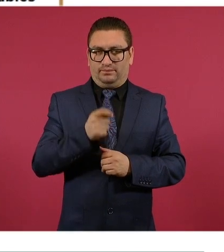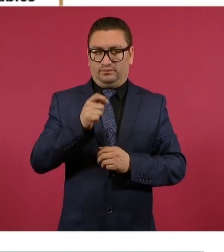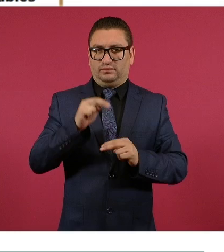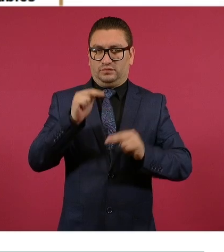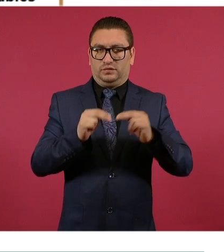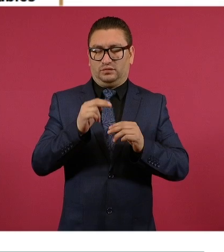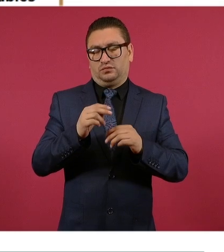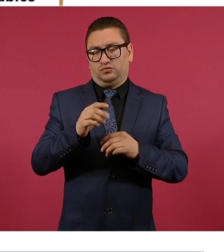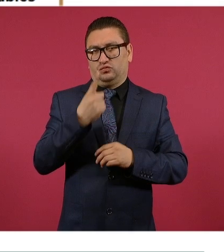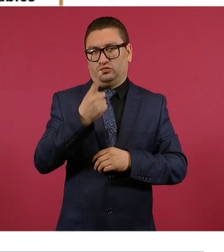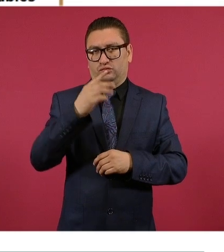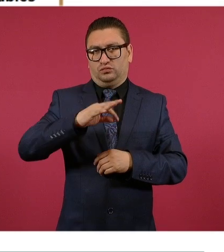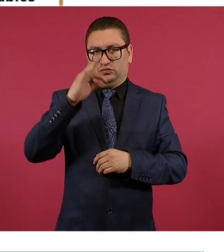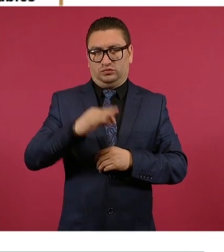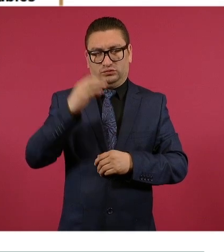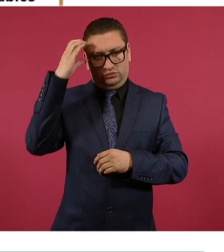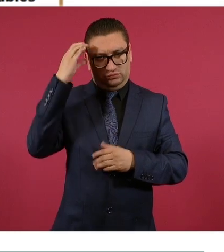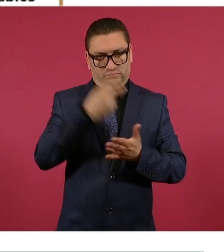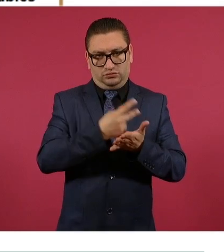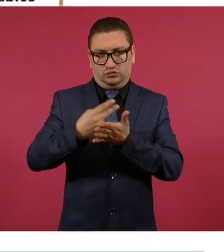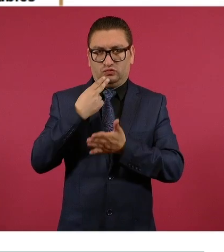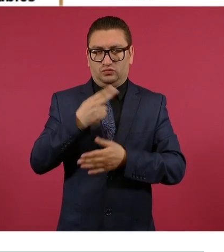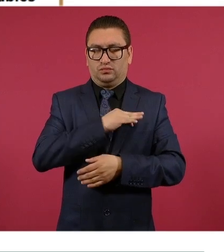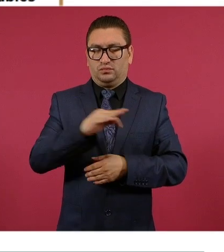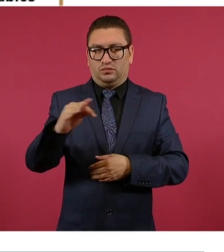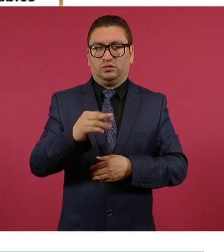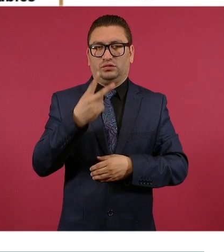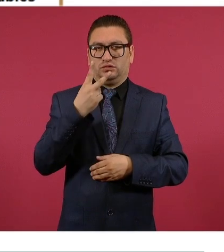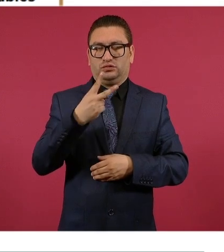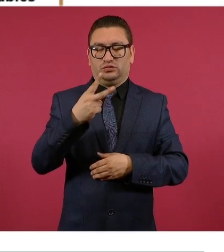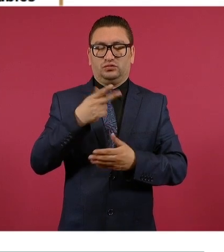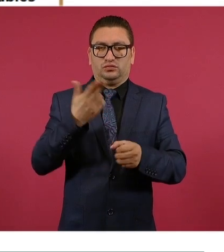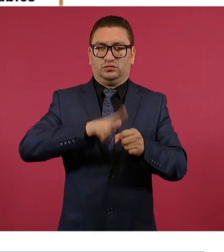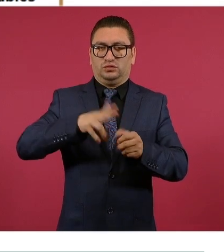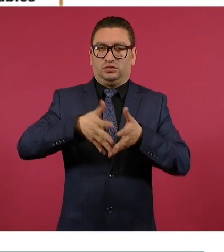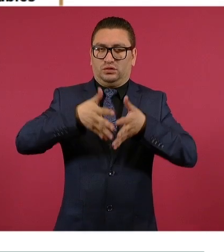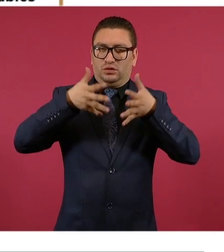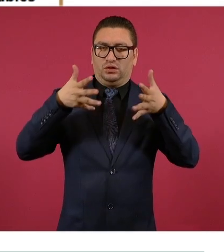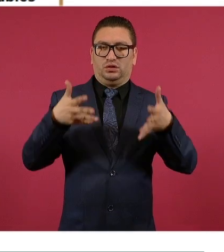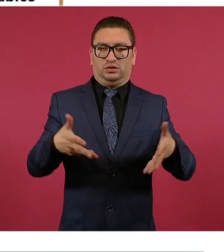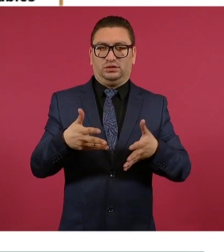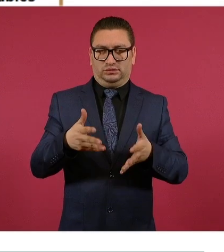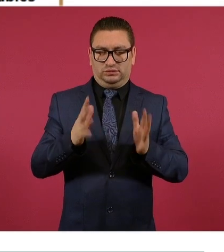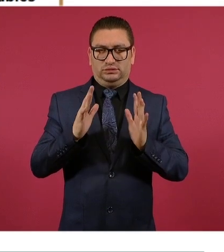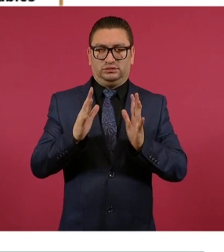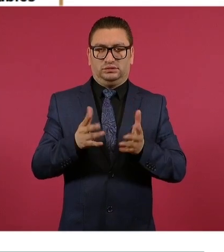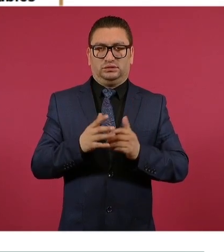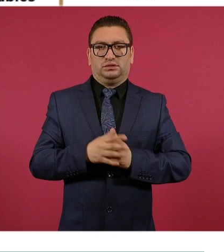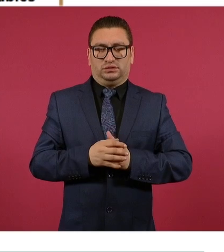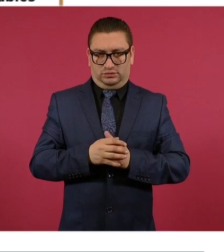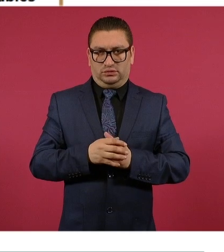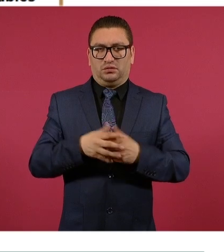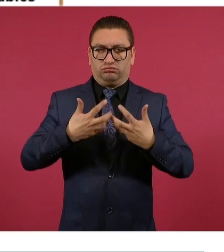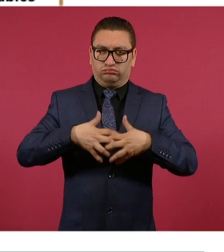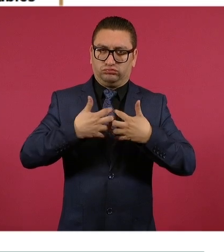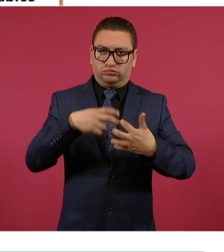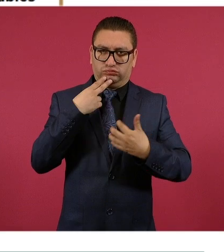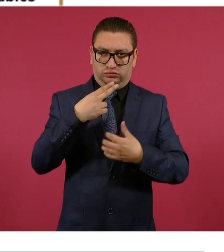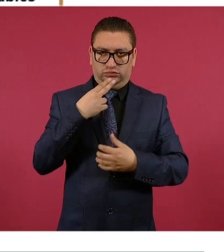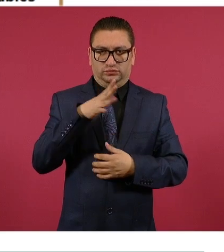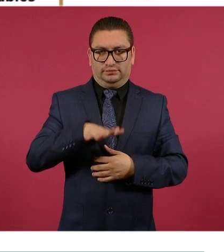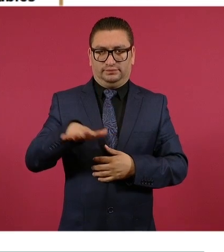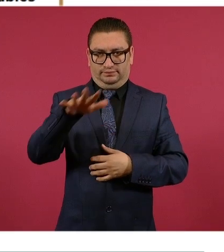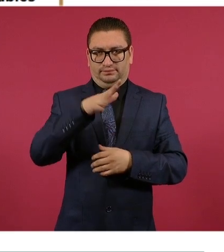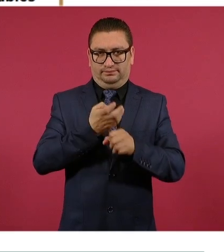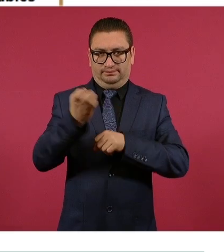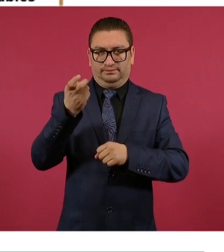del 1% de las camas sensibles. También hay dos grandes hospitales que están echándose a andar en